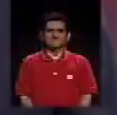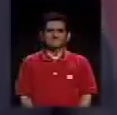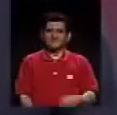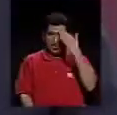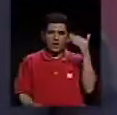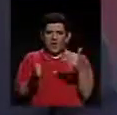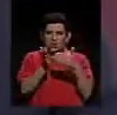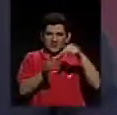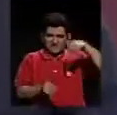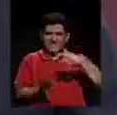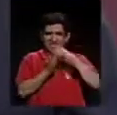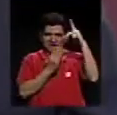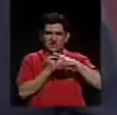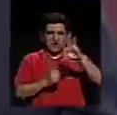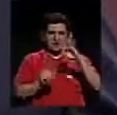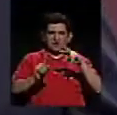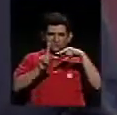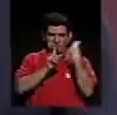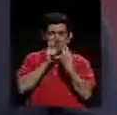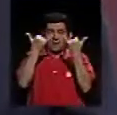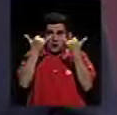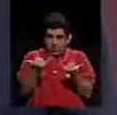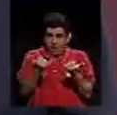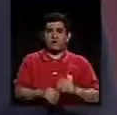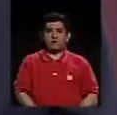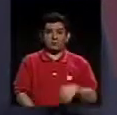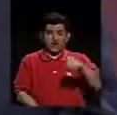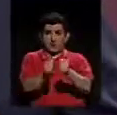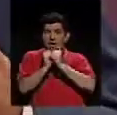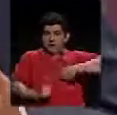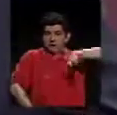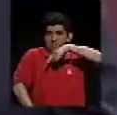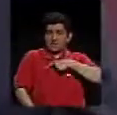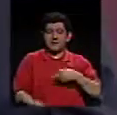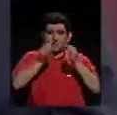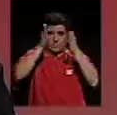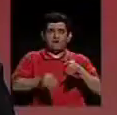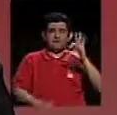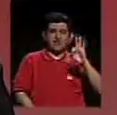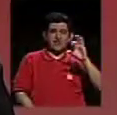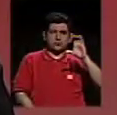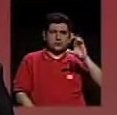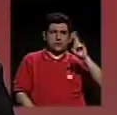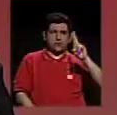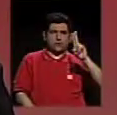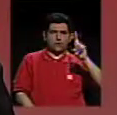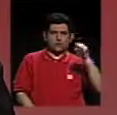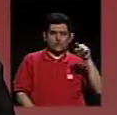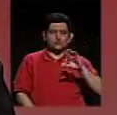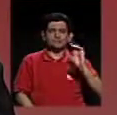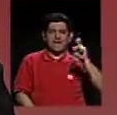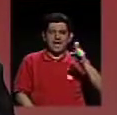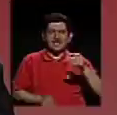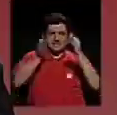Hola, estamos de regreso en su programa Puntos de Vista. En esta ocasión nos acompaña el magistrado Fernando Cruz y el ex